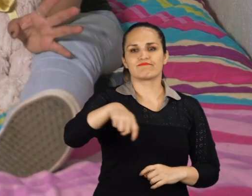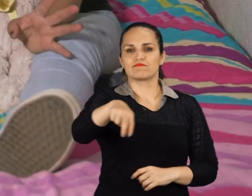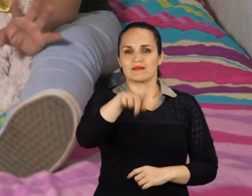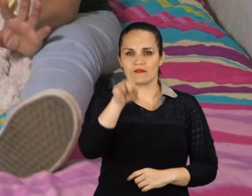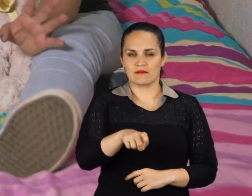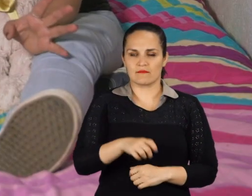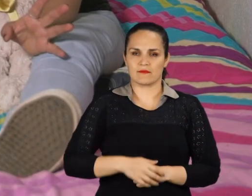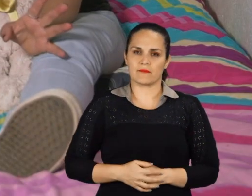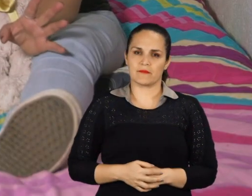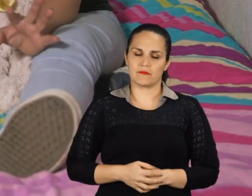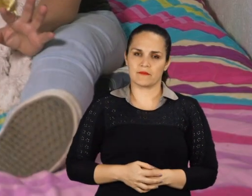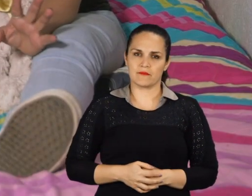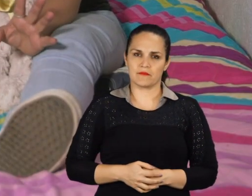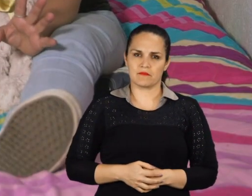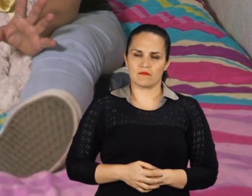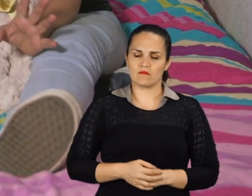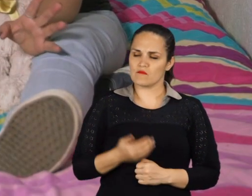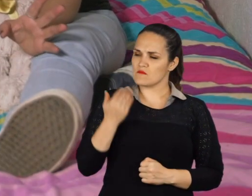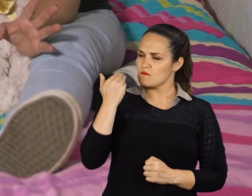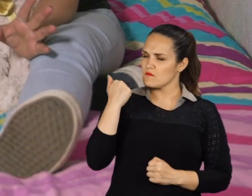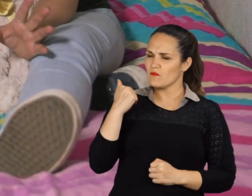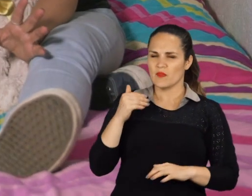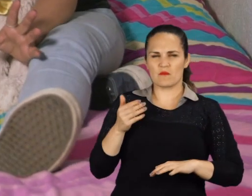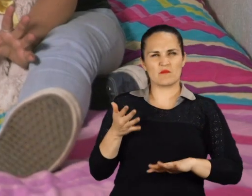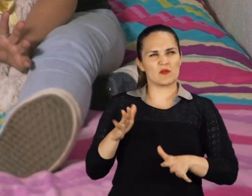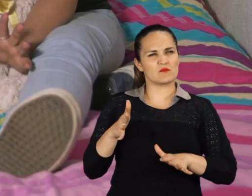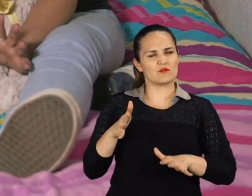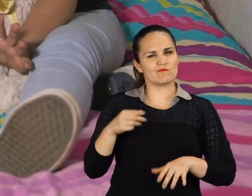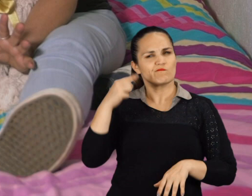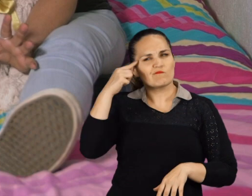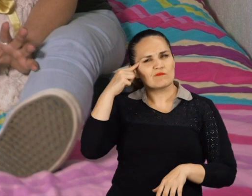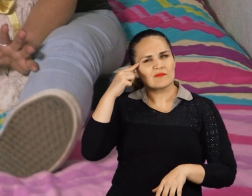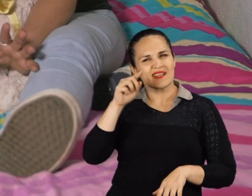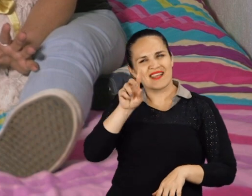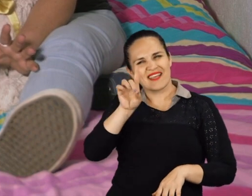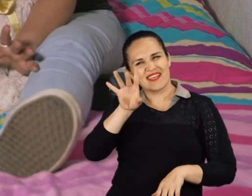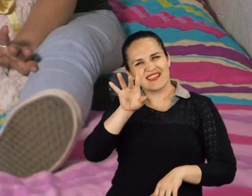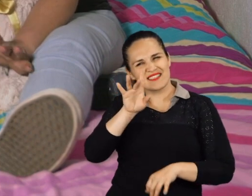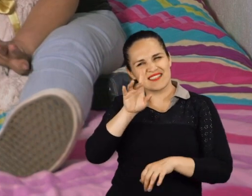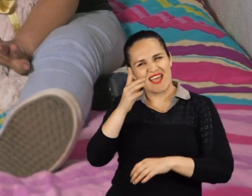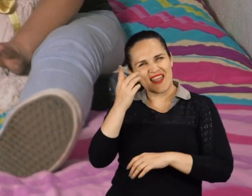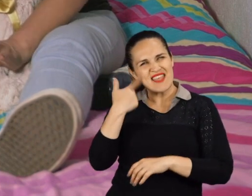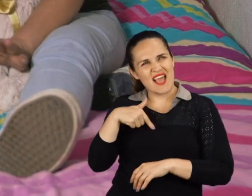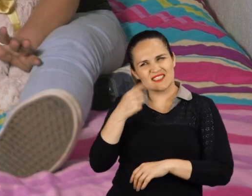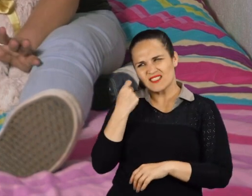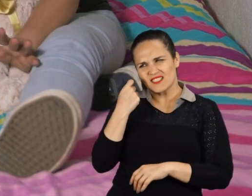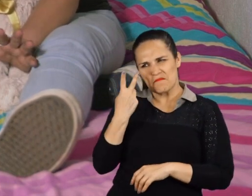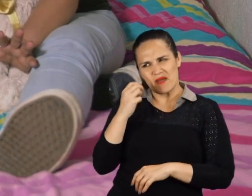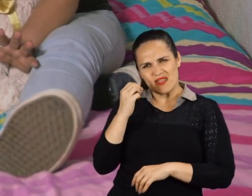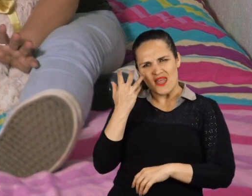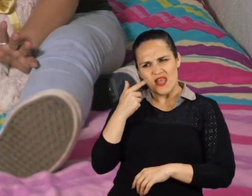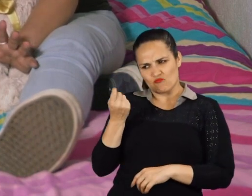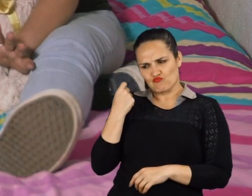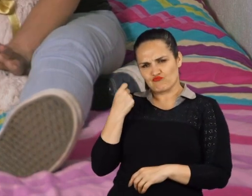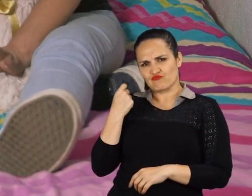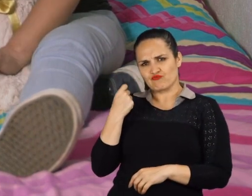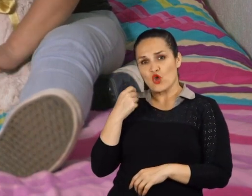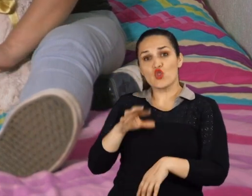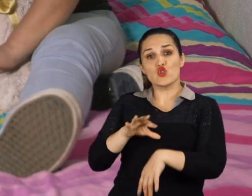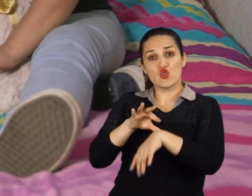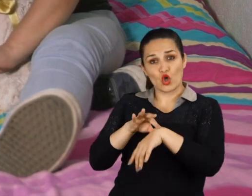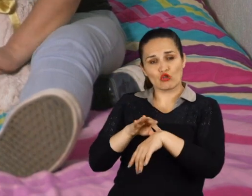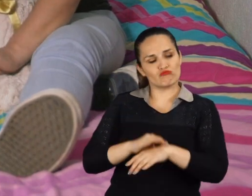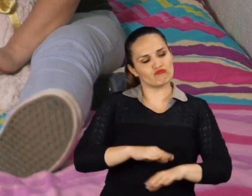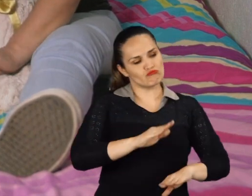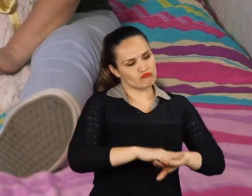Hace más o menos unos 15, 20 días, el doctor nos dijo qué eran las terapias y que